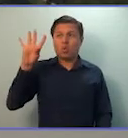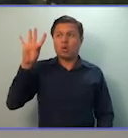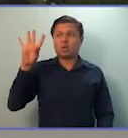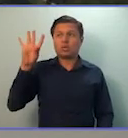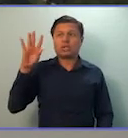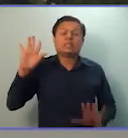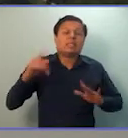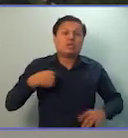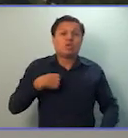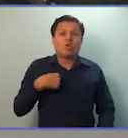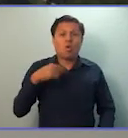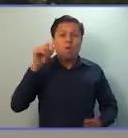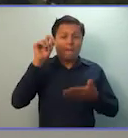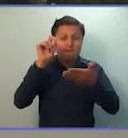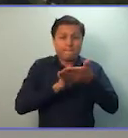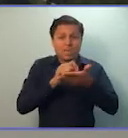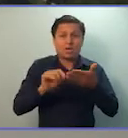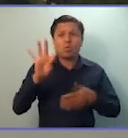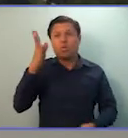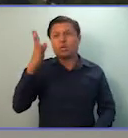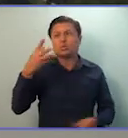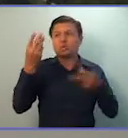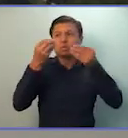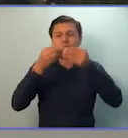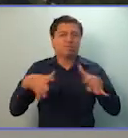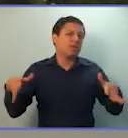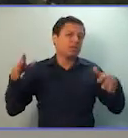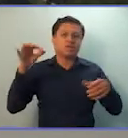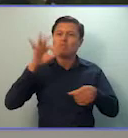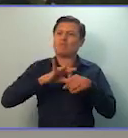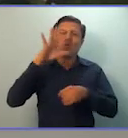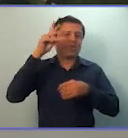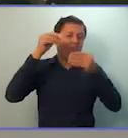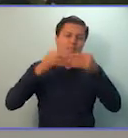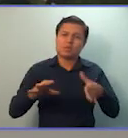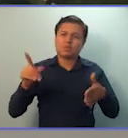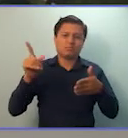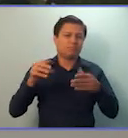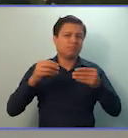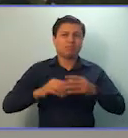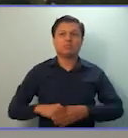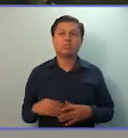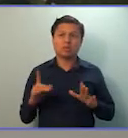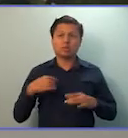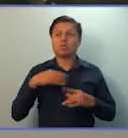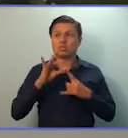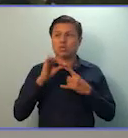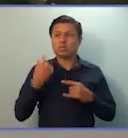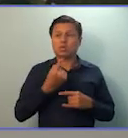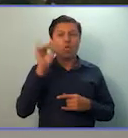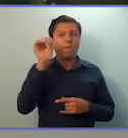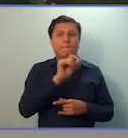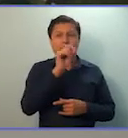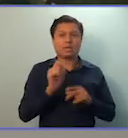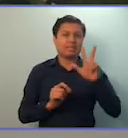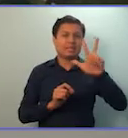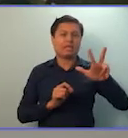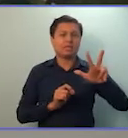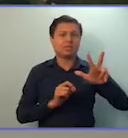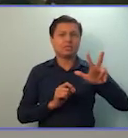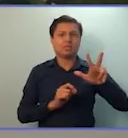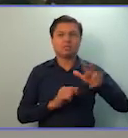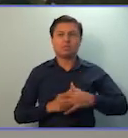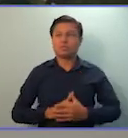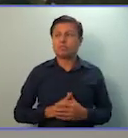si yo hago una cuarta marca en este caso ya sería un voto nulo entonces para que yo poder votar un voto válido y yo voy a marcar la bandera de un partido